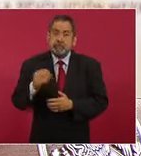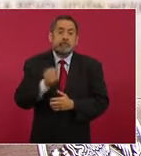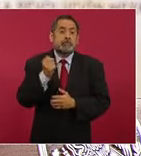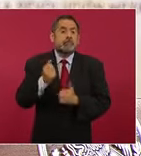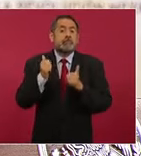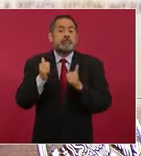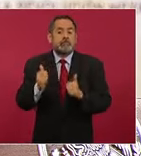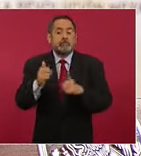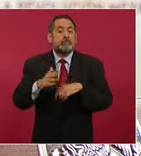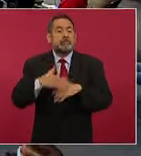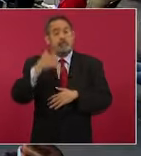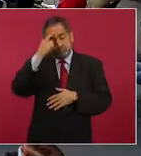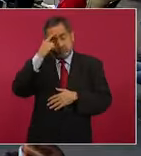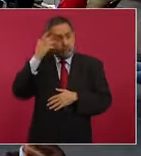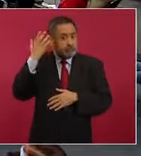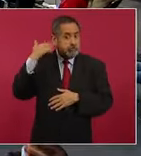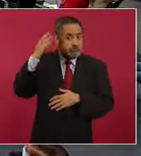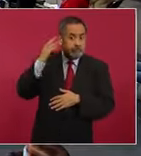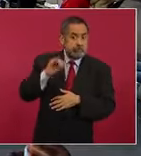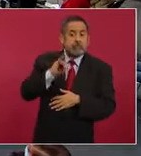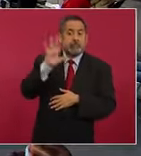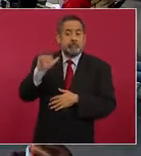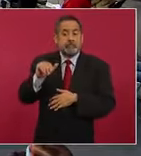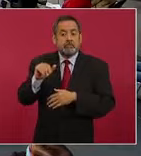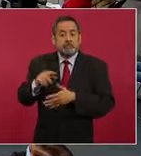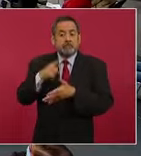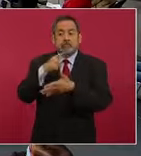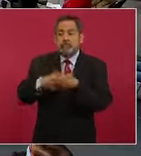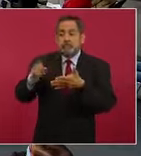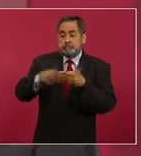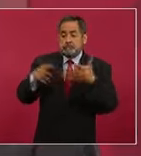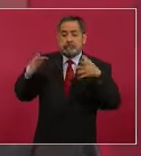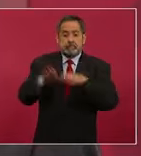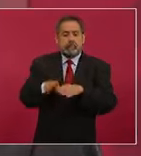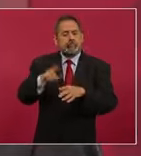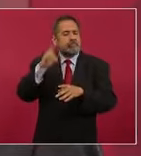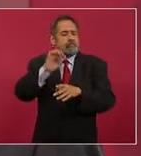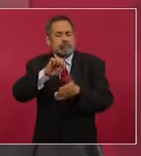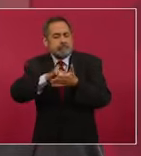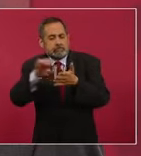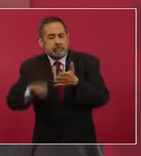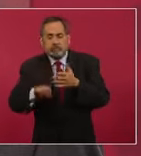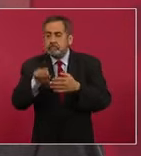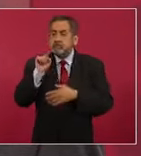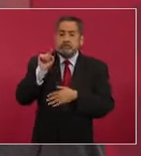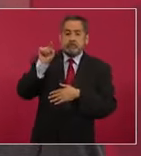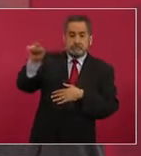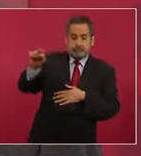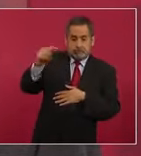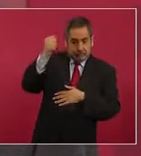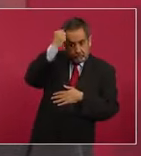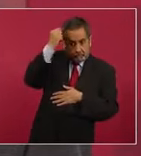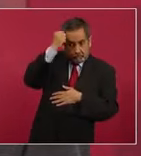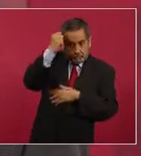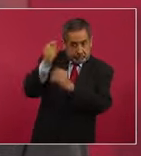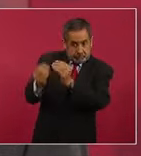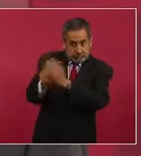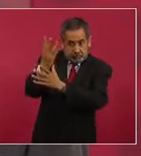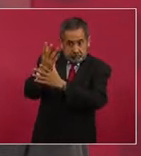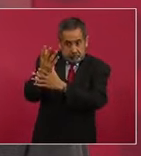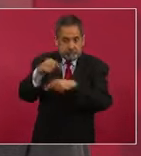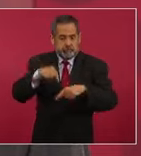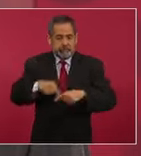porque si se hubiese construido el aeropuerto en el